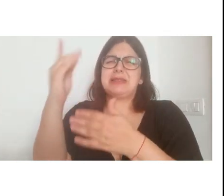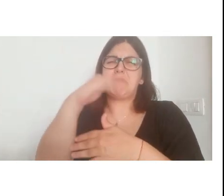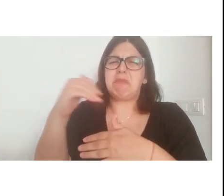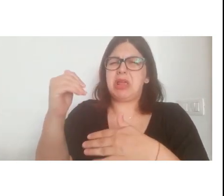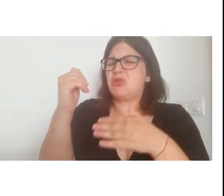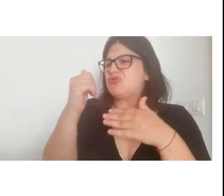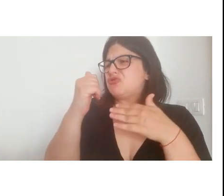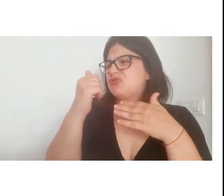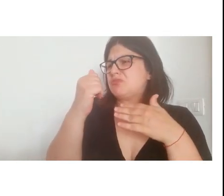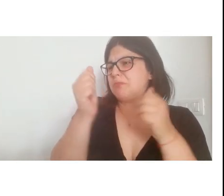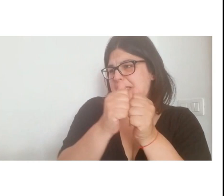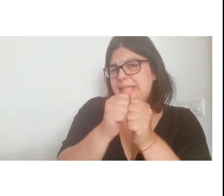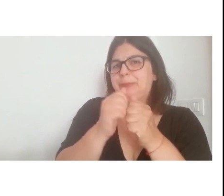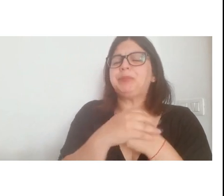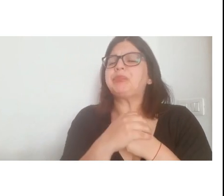6:15, 6:10, 20.